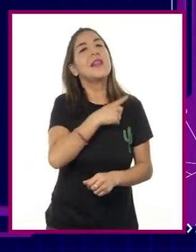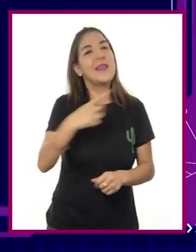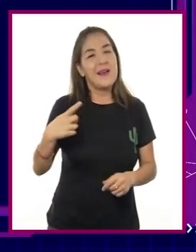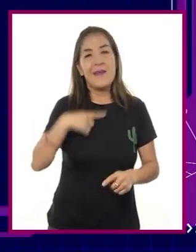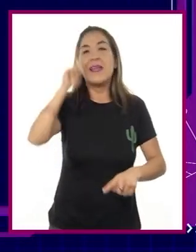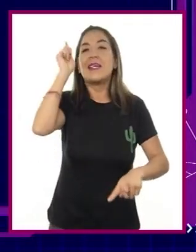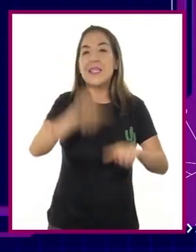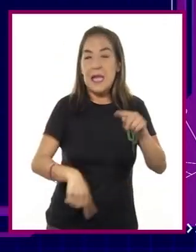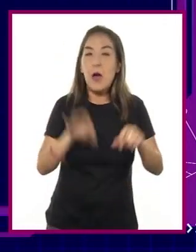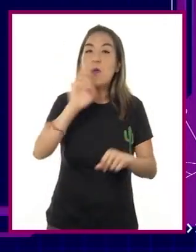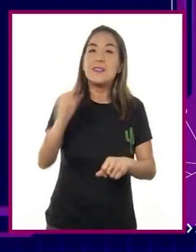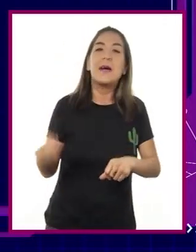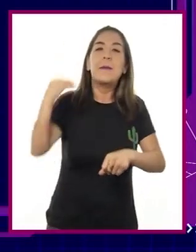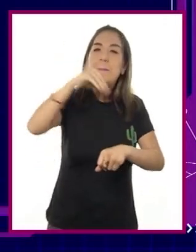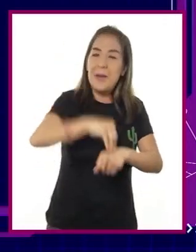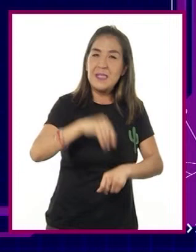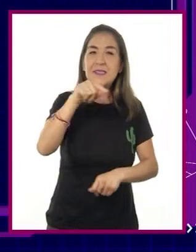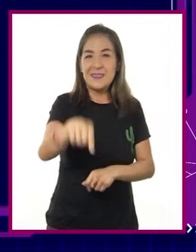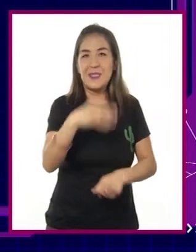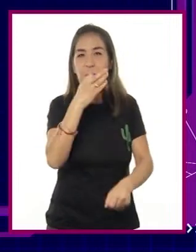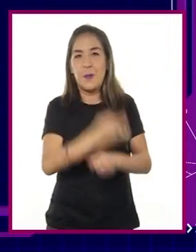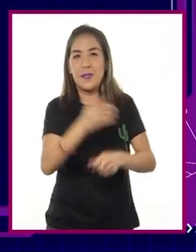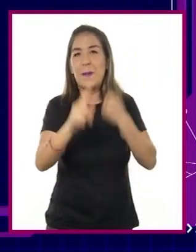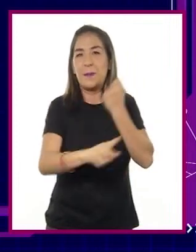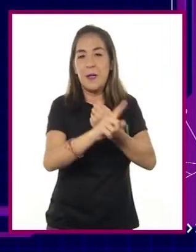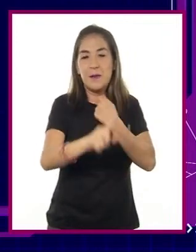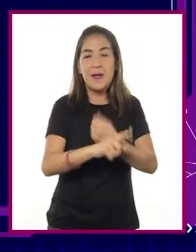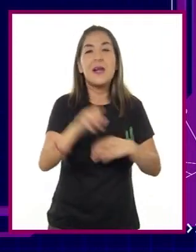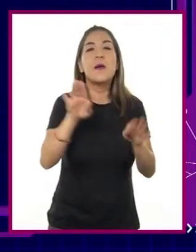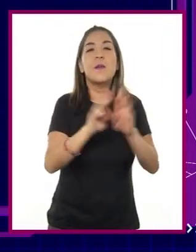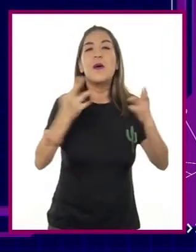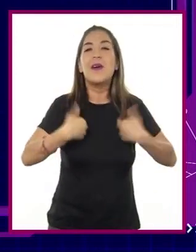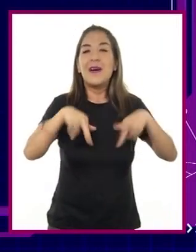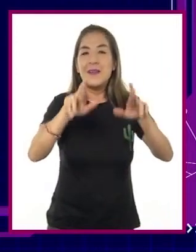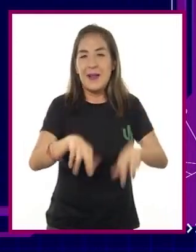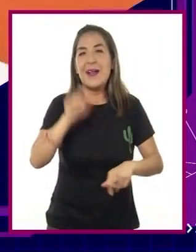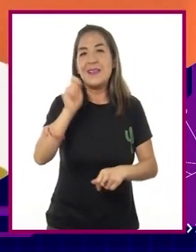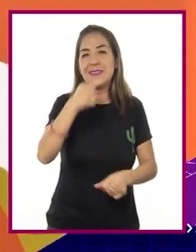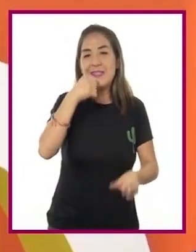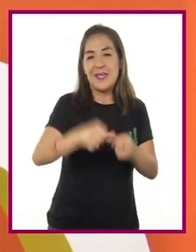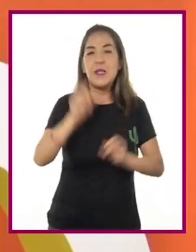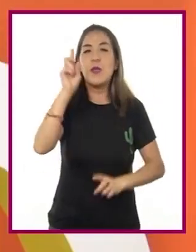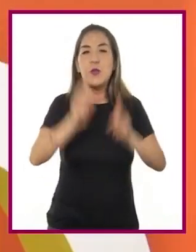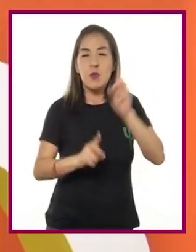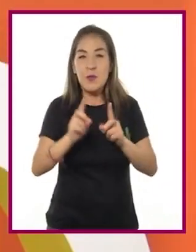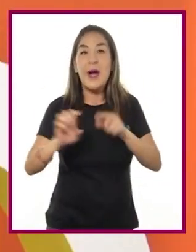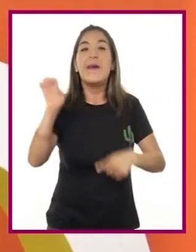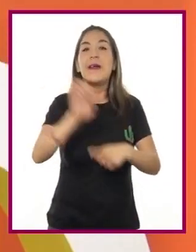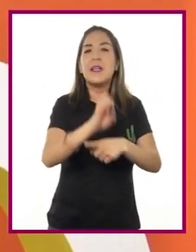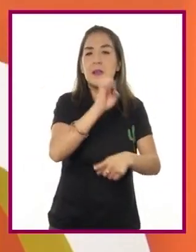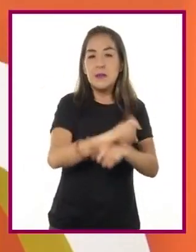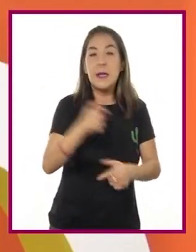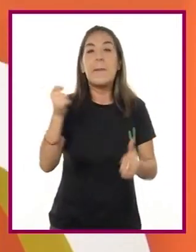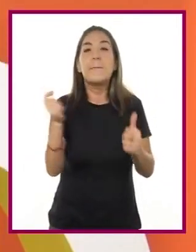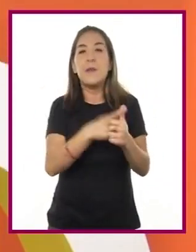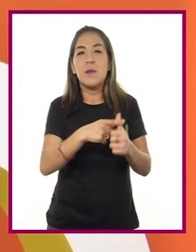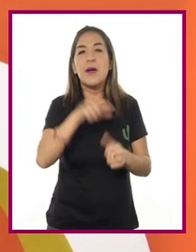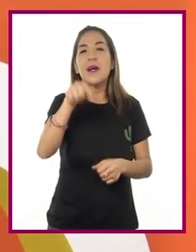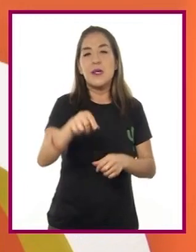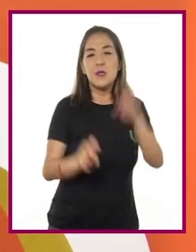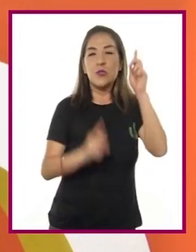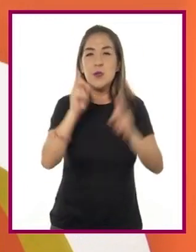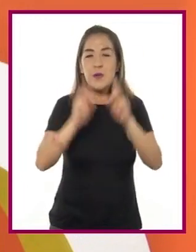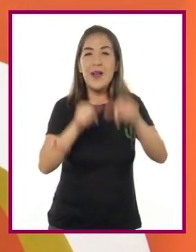masa que se indica en el problema y que representa a los términos independientes. Entonces, la primera expresión